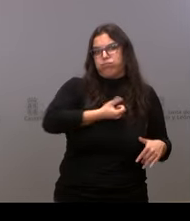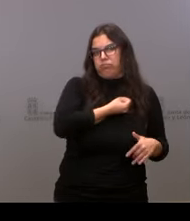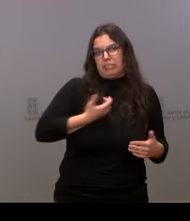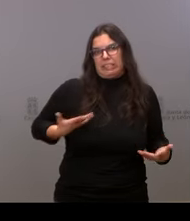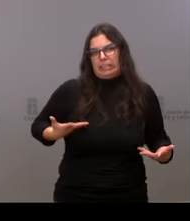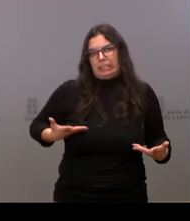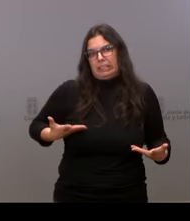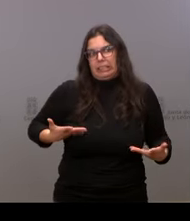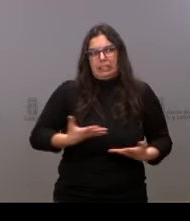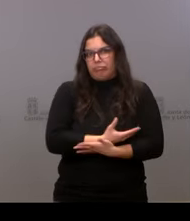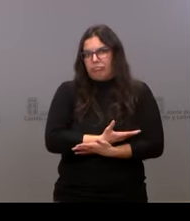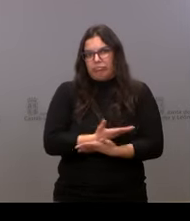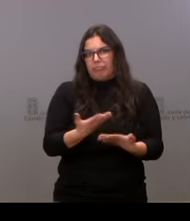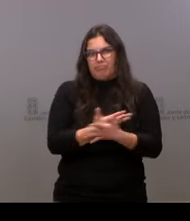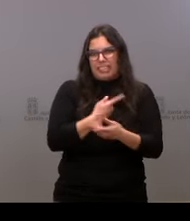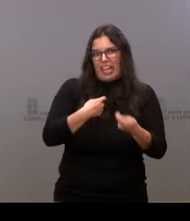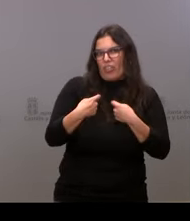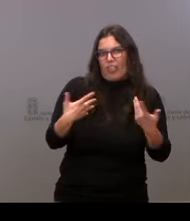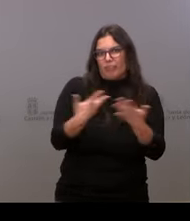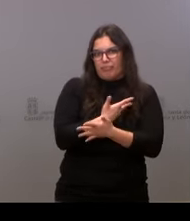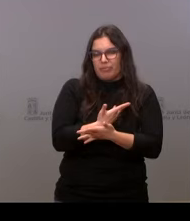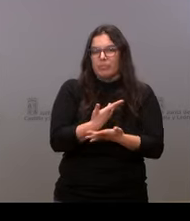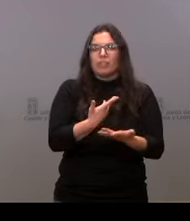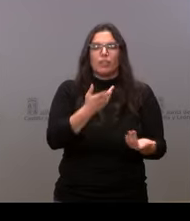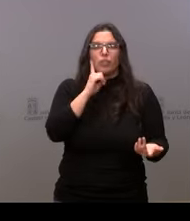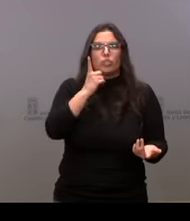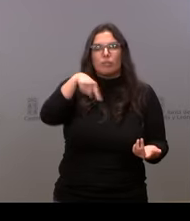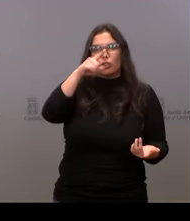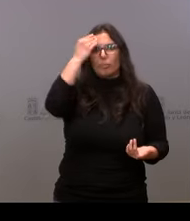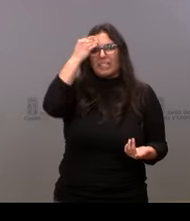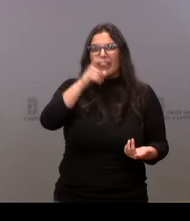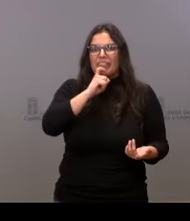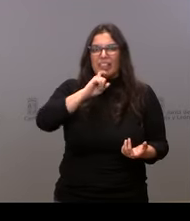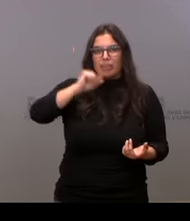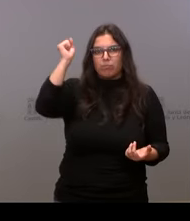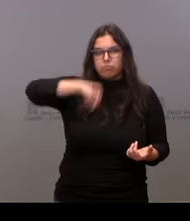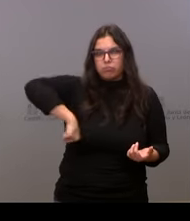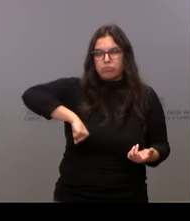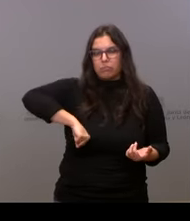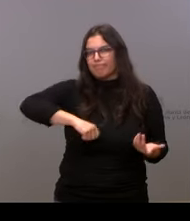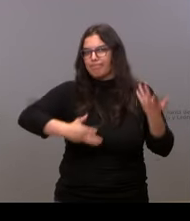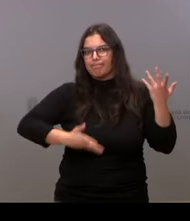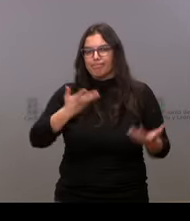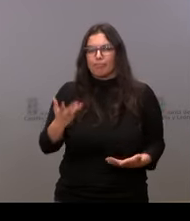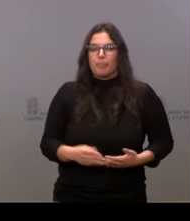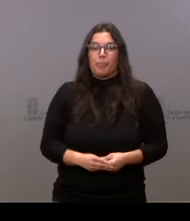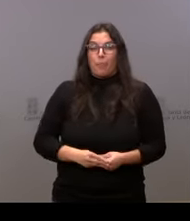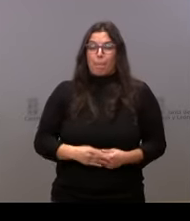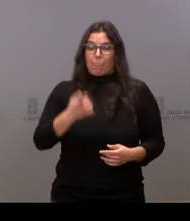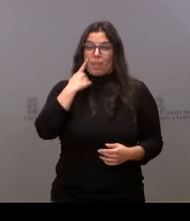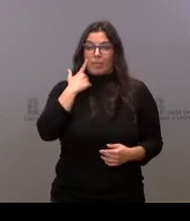las negociaciones no si lo ve un poco más lejos o qué les parecen las declaraciones que han hecho por ávila mire yo